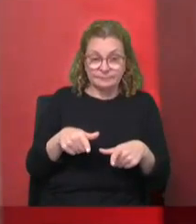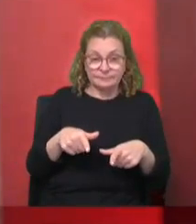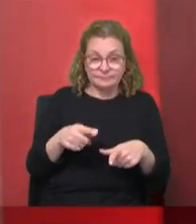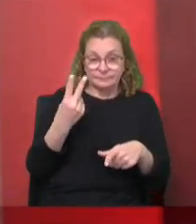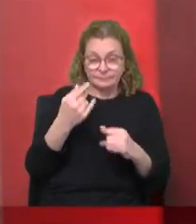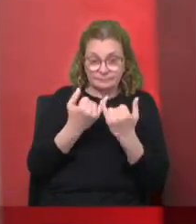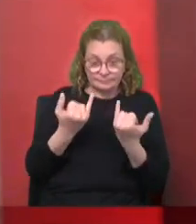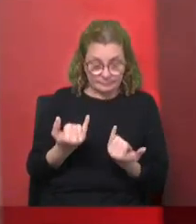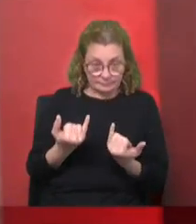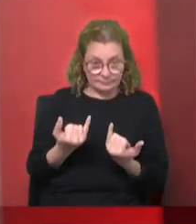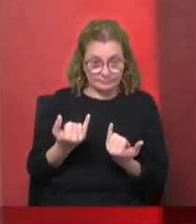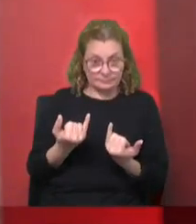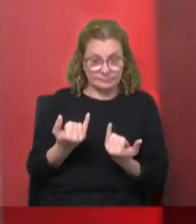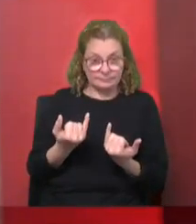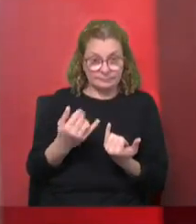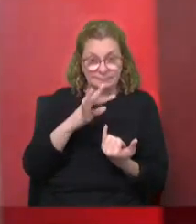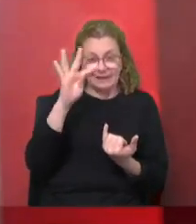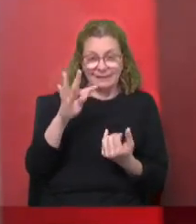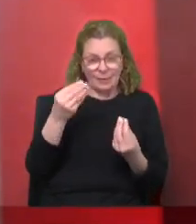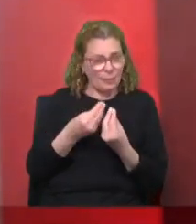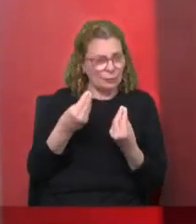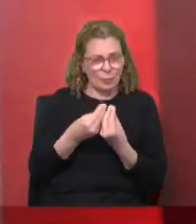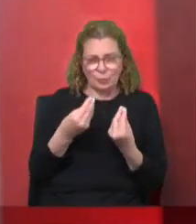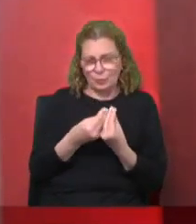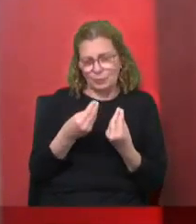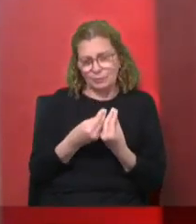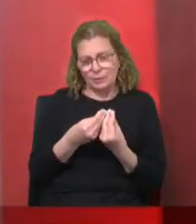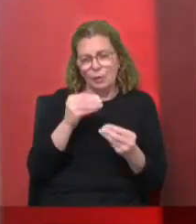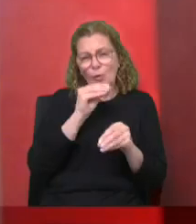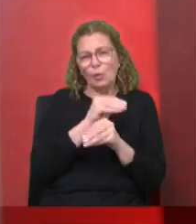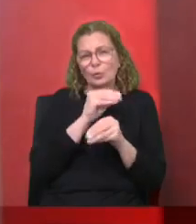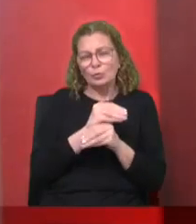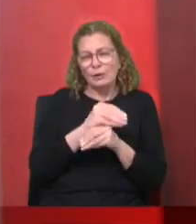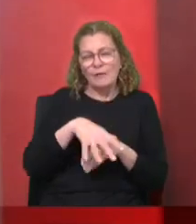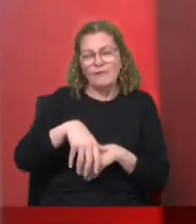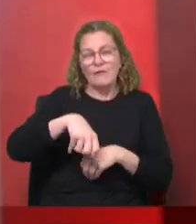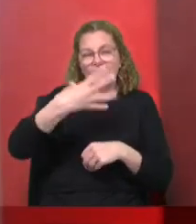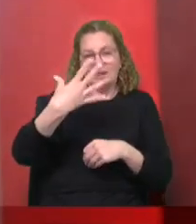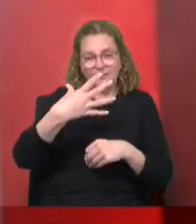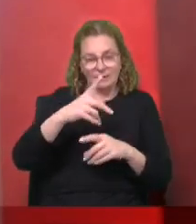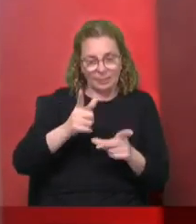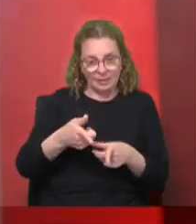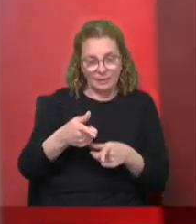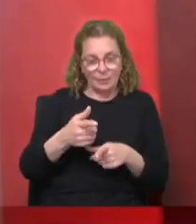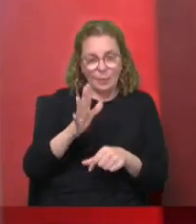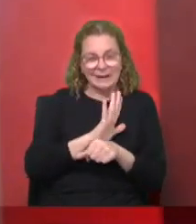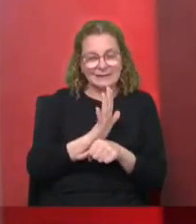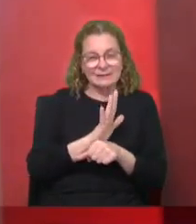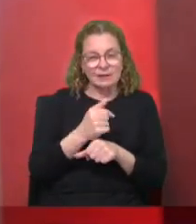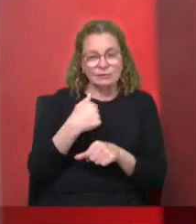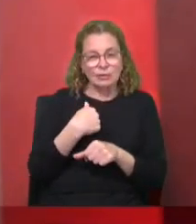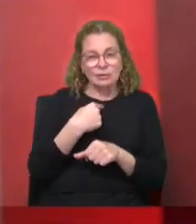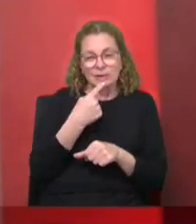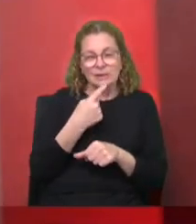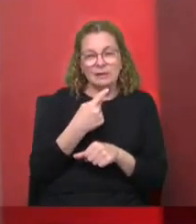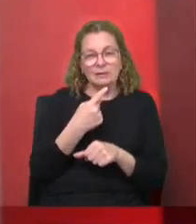dos días. De talleres hay toneladas, en realidad, hasta de escultura fantástica y de todo un poco. Como artistas, yo